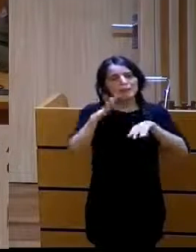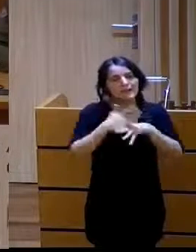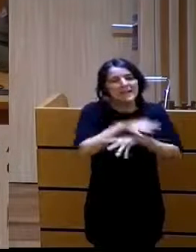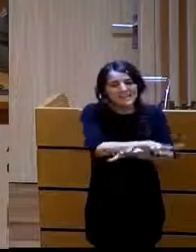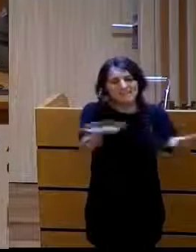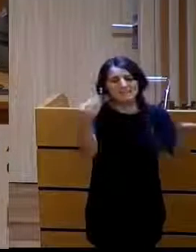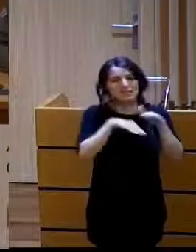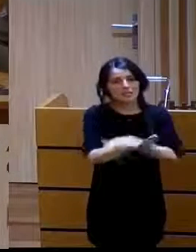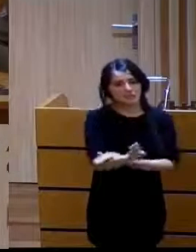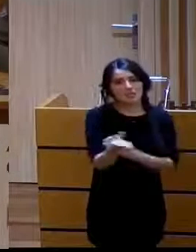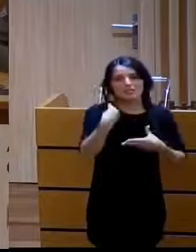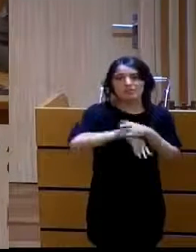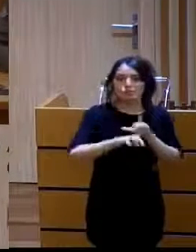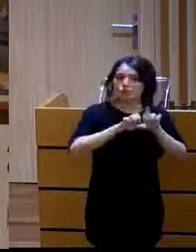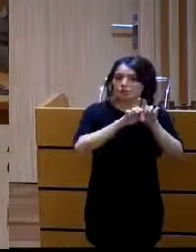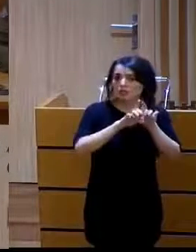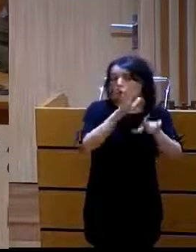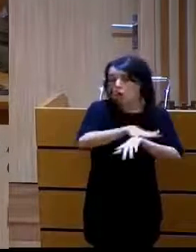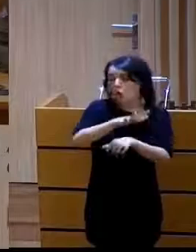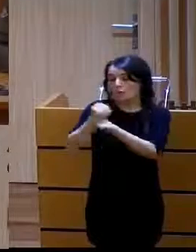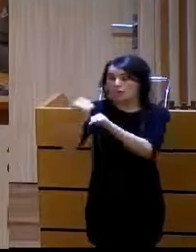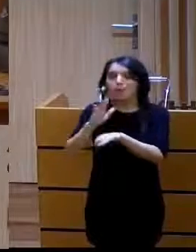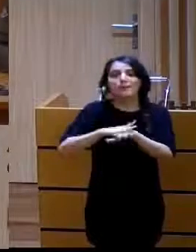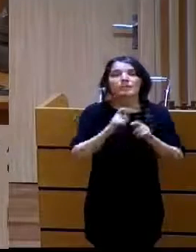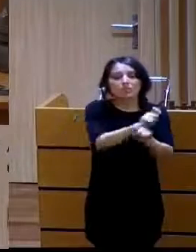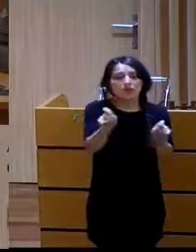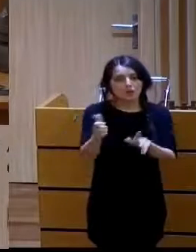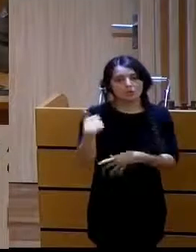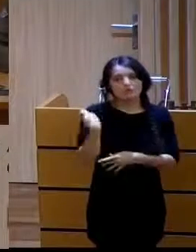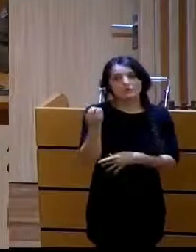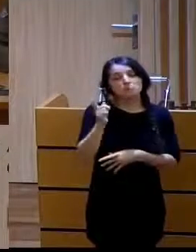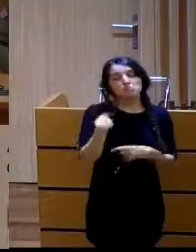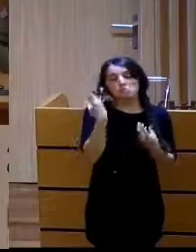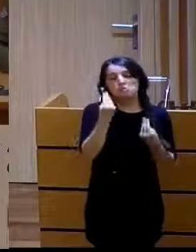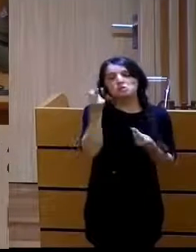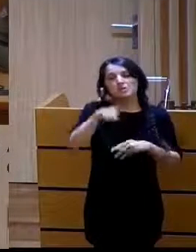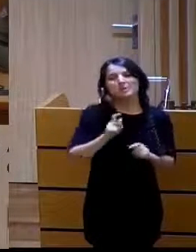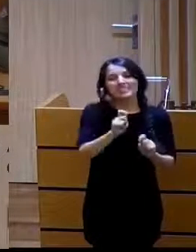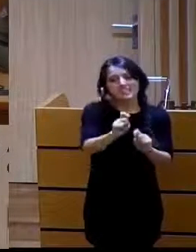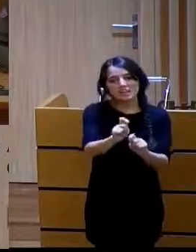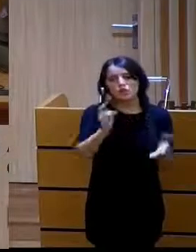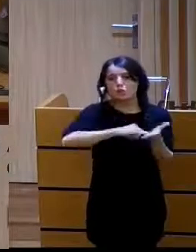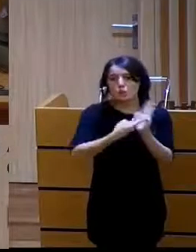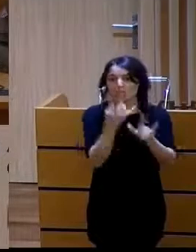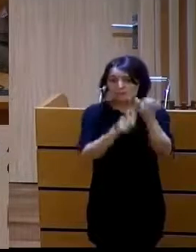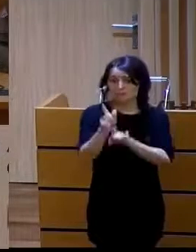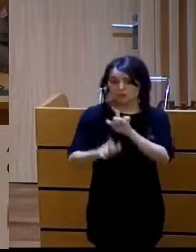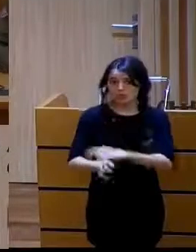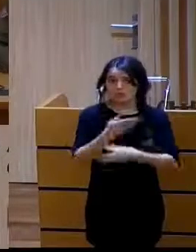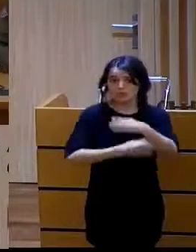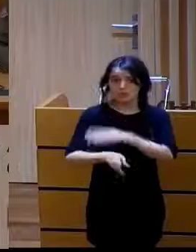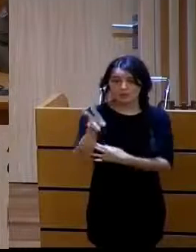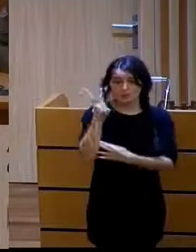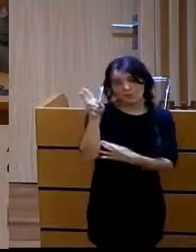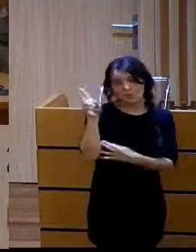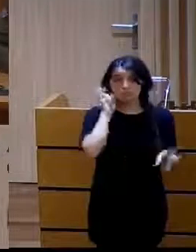de empleo, y está sobre todo dando soluciones a muchas personas con discapacidad sensorial que de otro modo o no las tendrían o no las tendrían